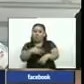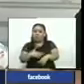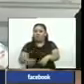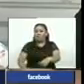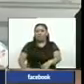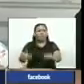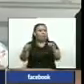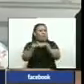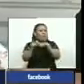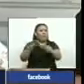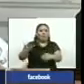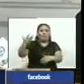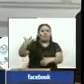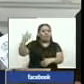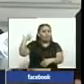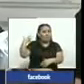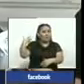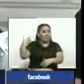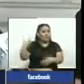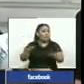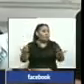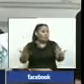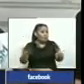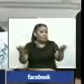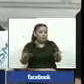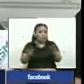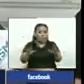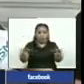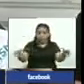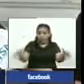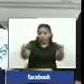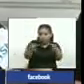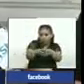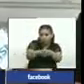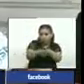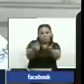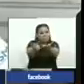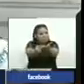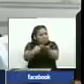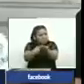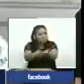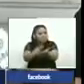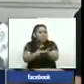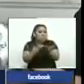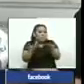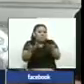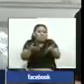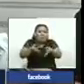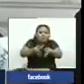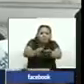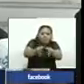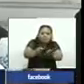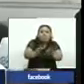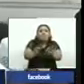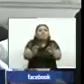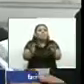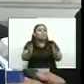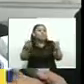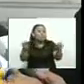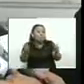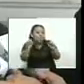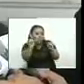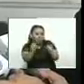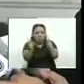lo hicieron en otros tiempos, deberían de sentarse con los transportistas, hay mecanismos como para poder